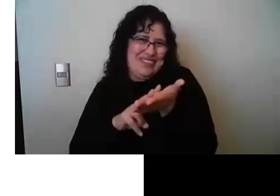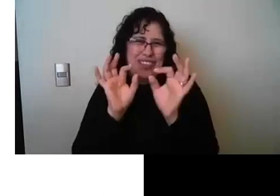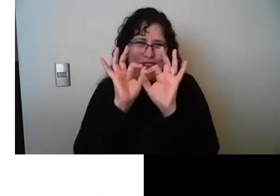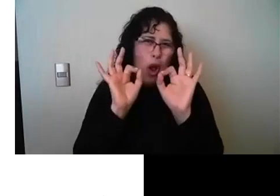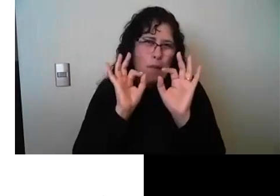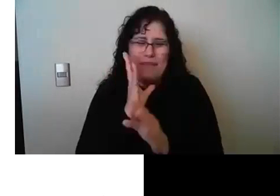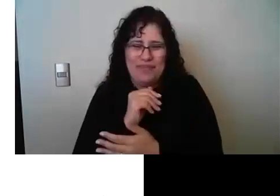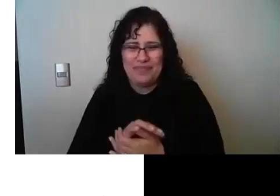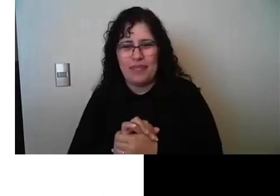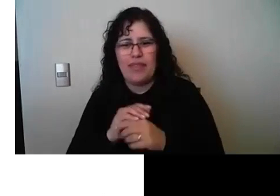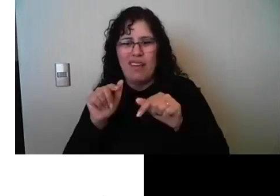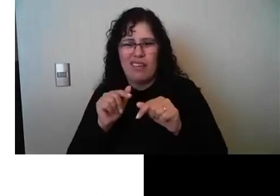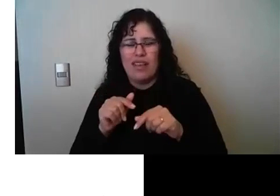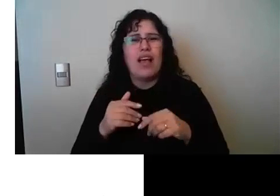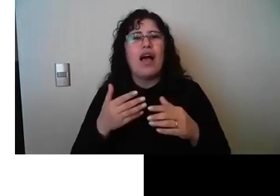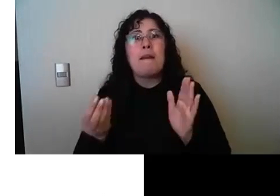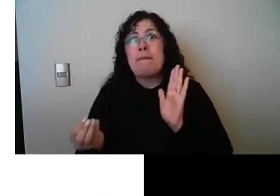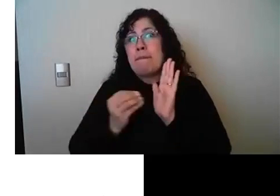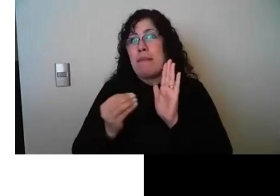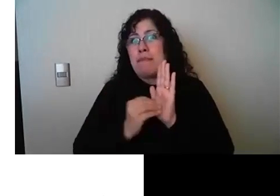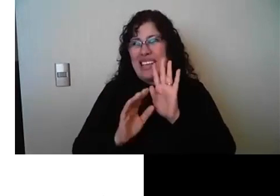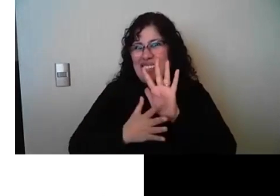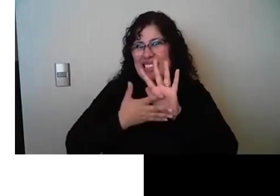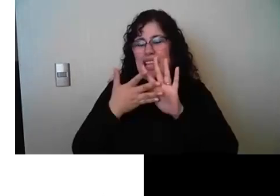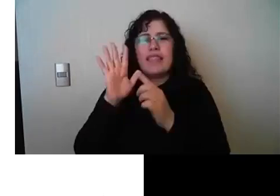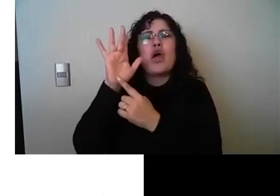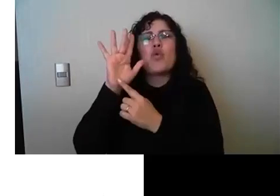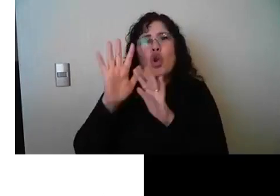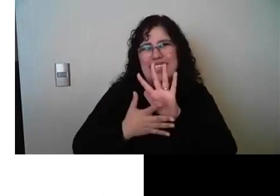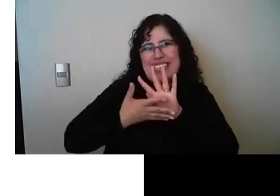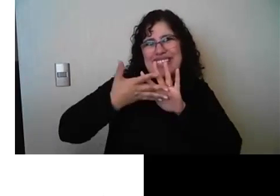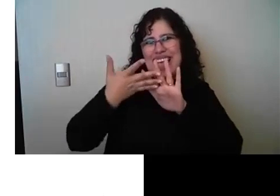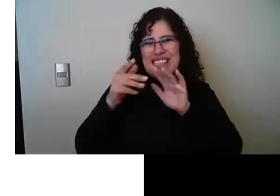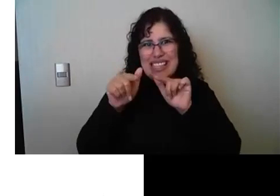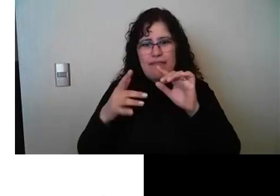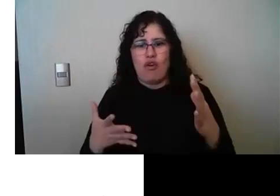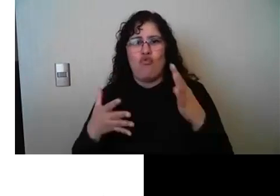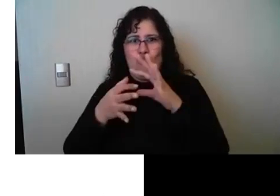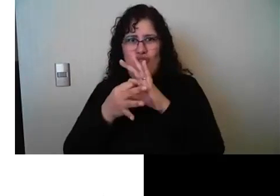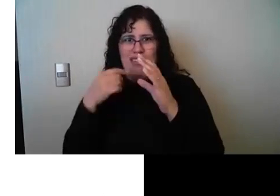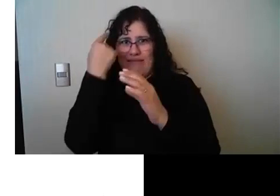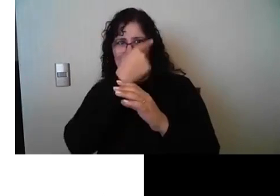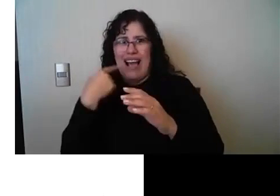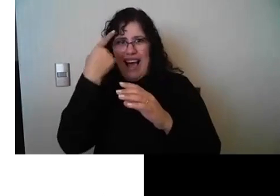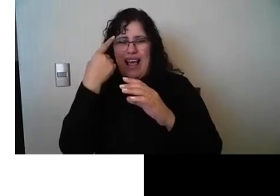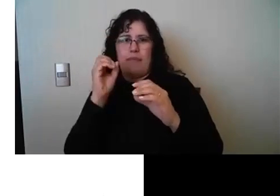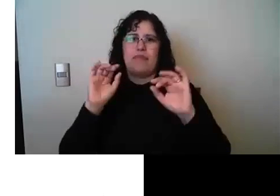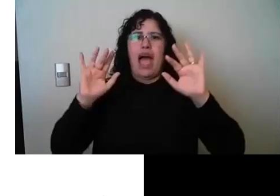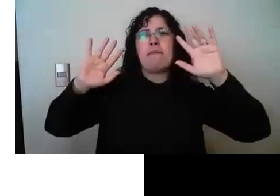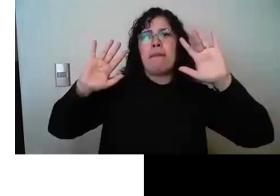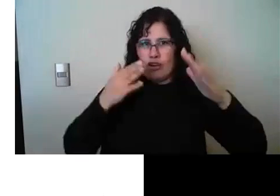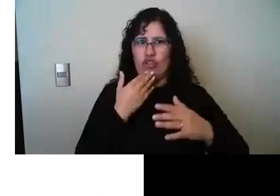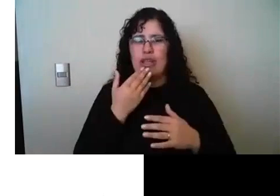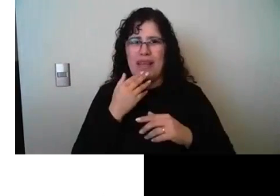sectores más grandes que otros, porque hay mayor cantidad de neuronas asociadas a estos sectores del cuerpo. Por tanto, vamos a tener